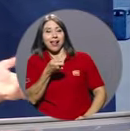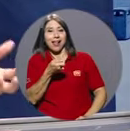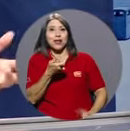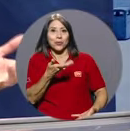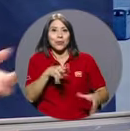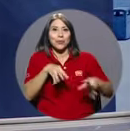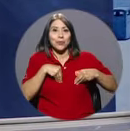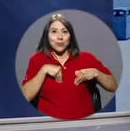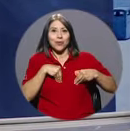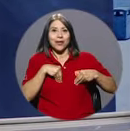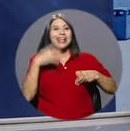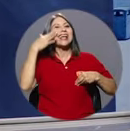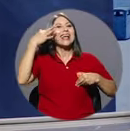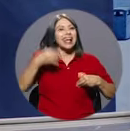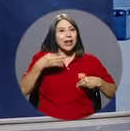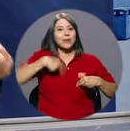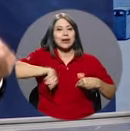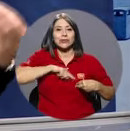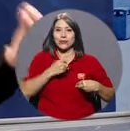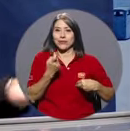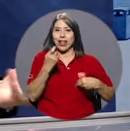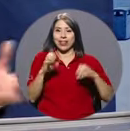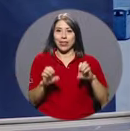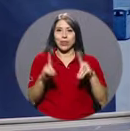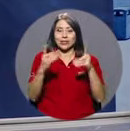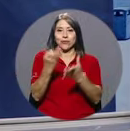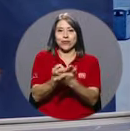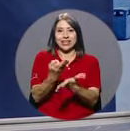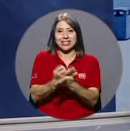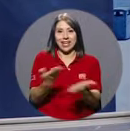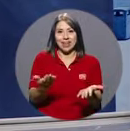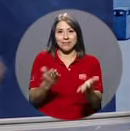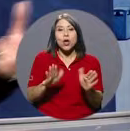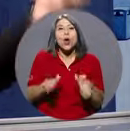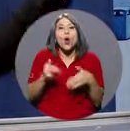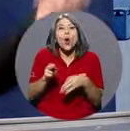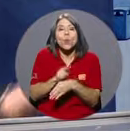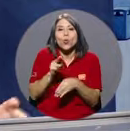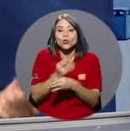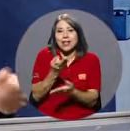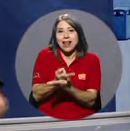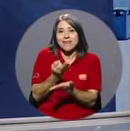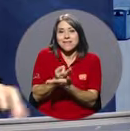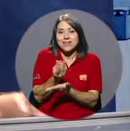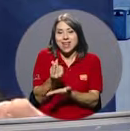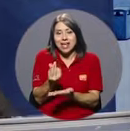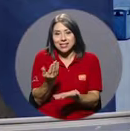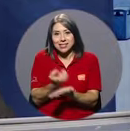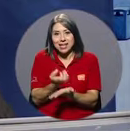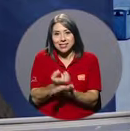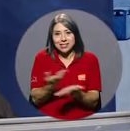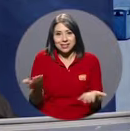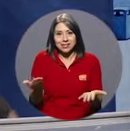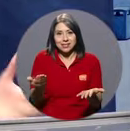además creo que nos ha faltado un poco de educación financiera, ¿verdad? De cómo manejar las finanzas